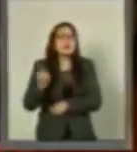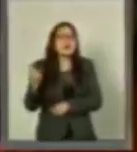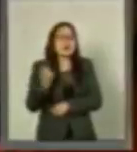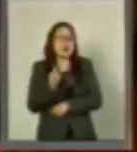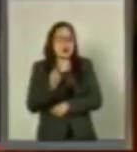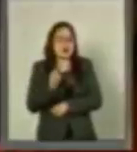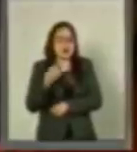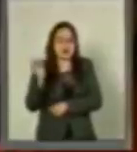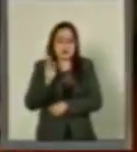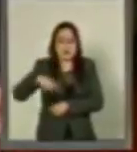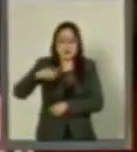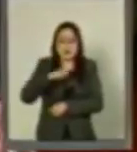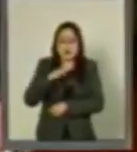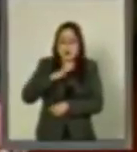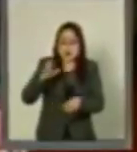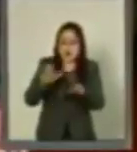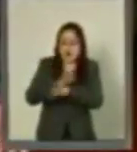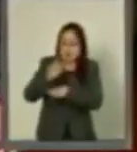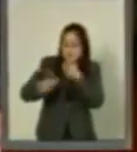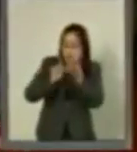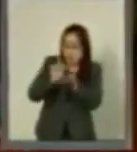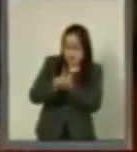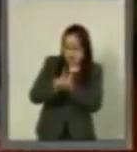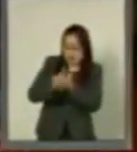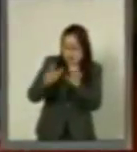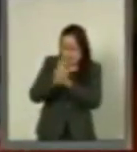en caso que se decida hacer una modificación legal.